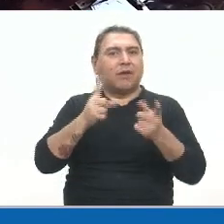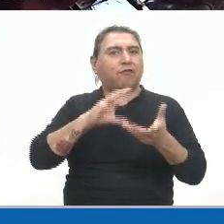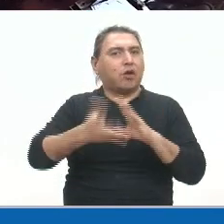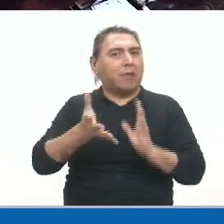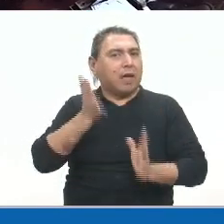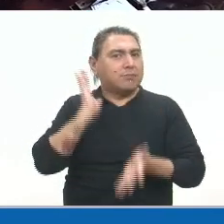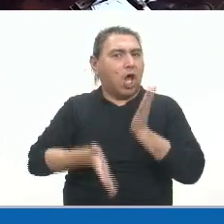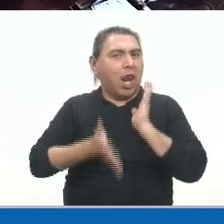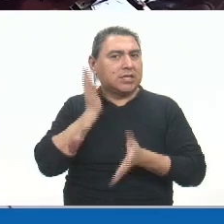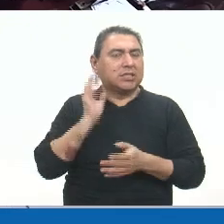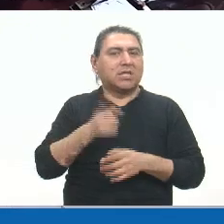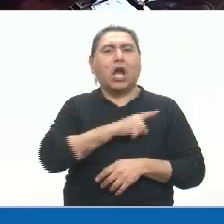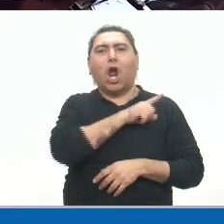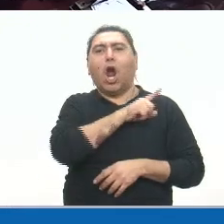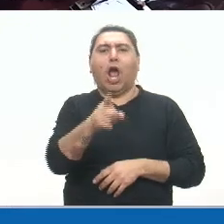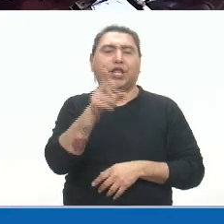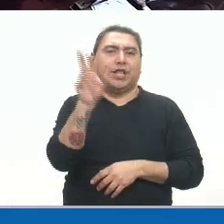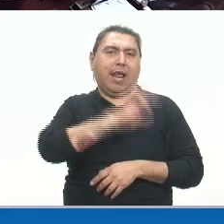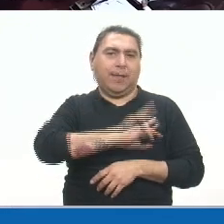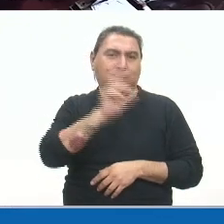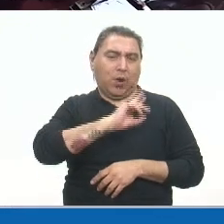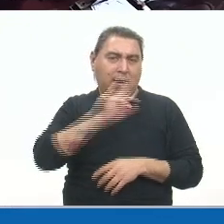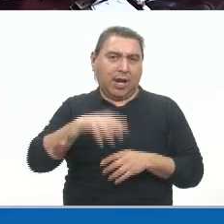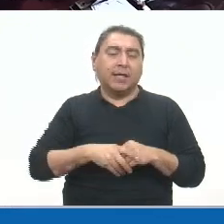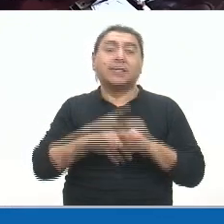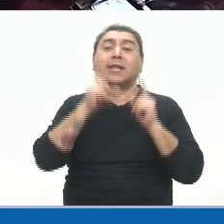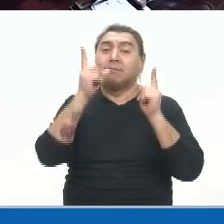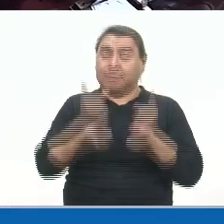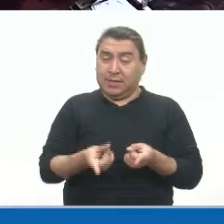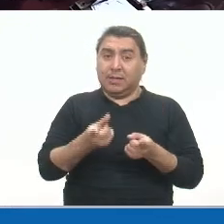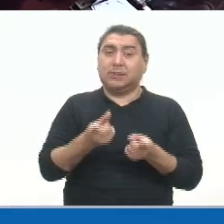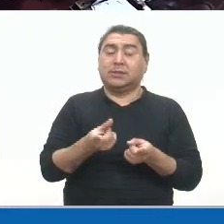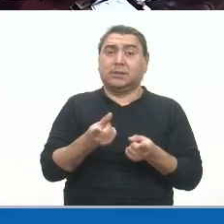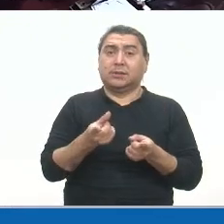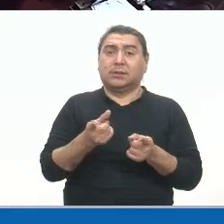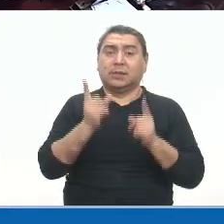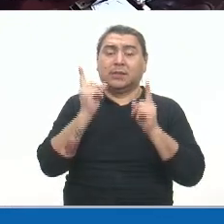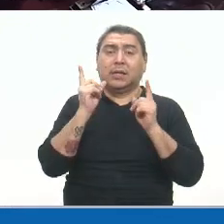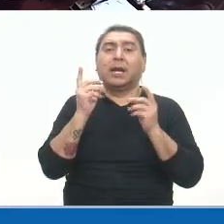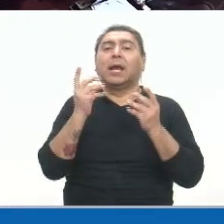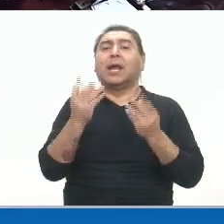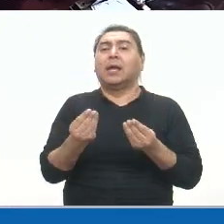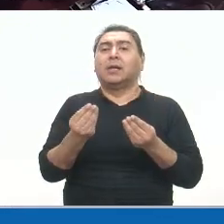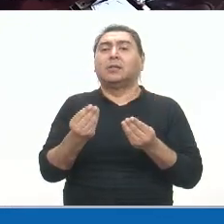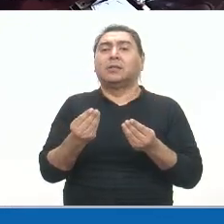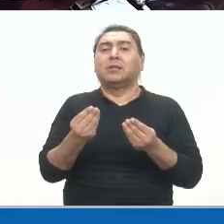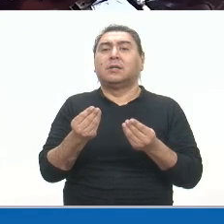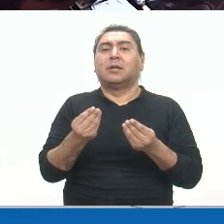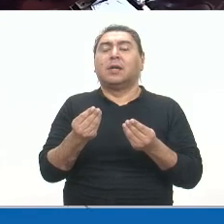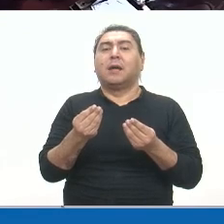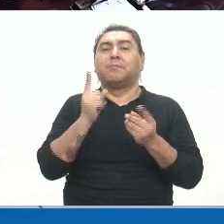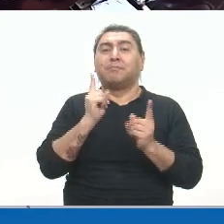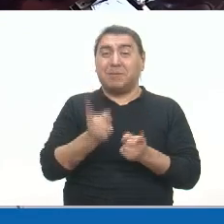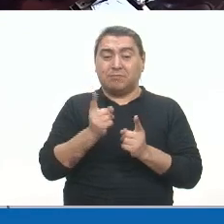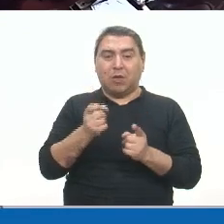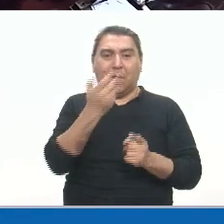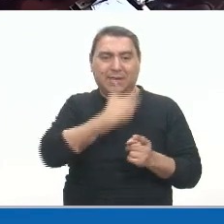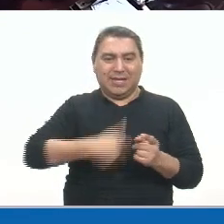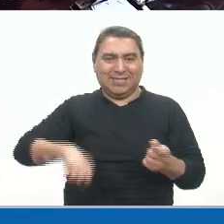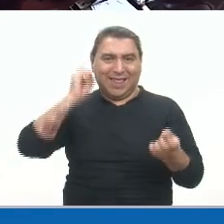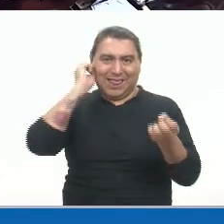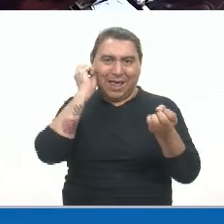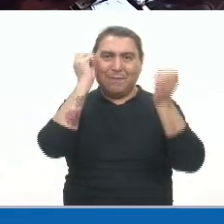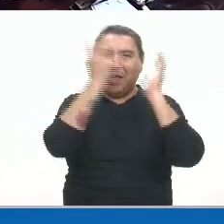violencia hacia las mujeres Además del desmantelamiento que está haciendo Javier Miley en